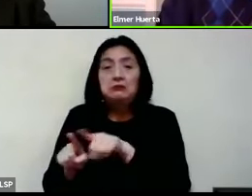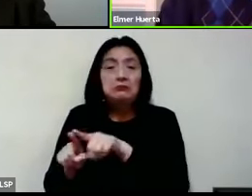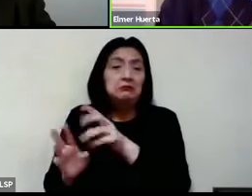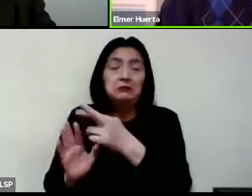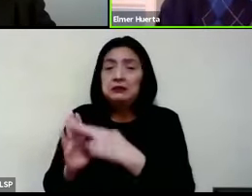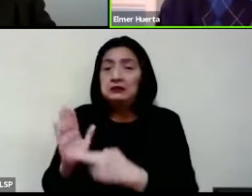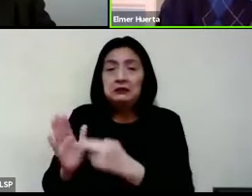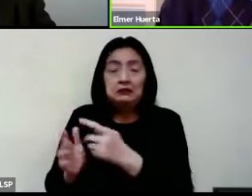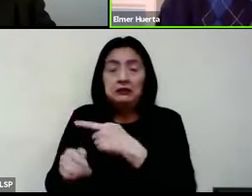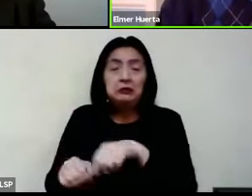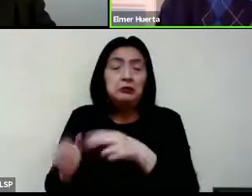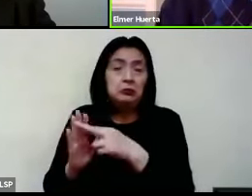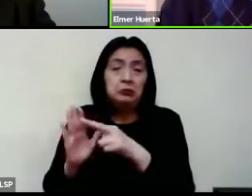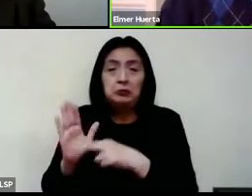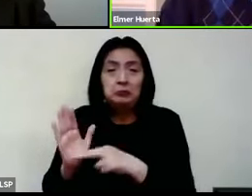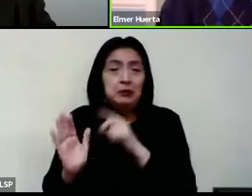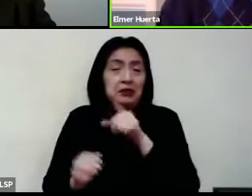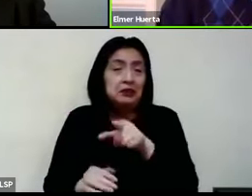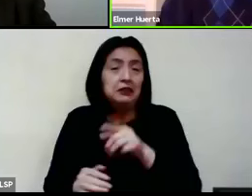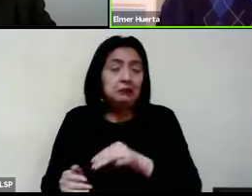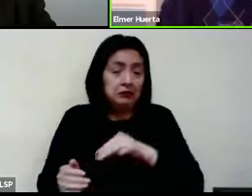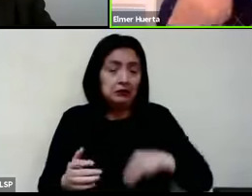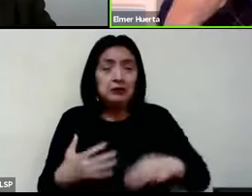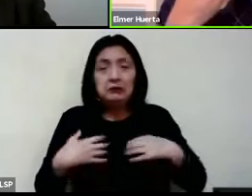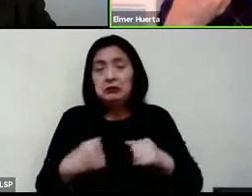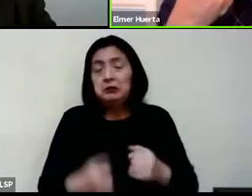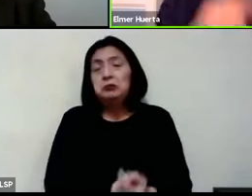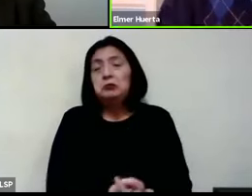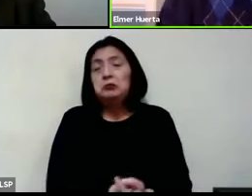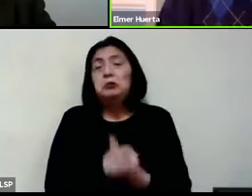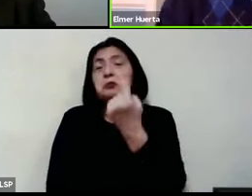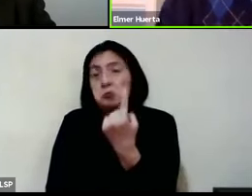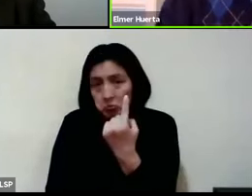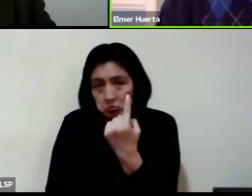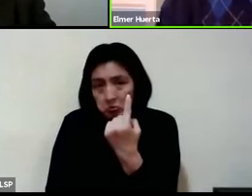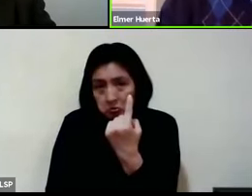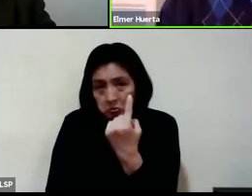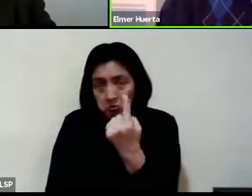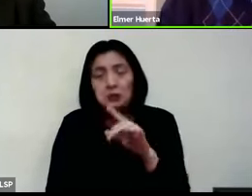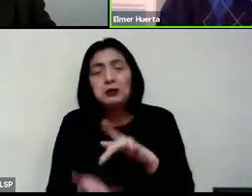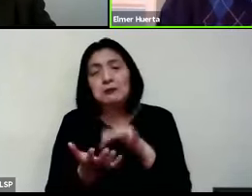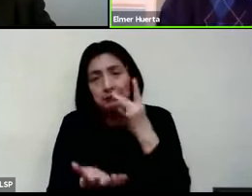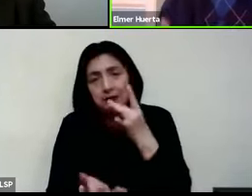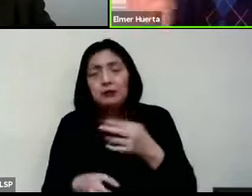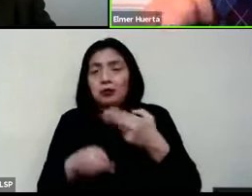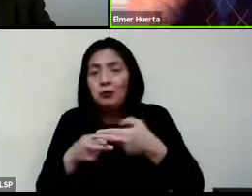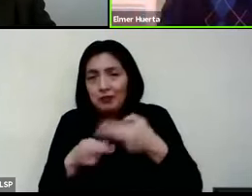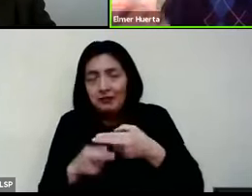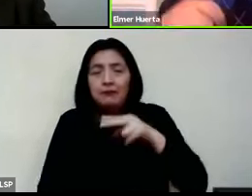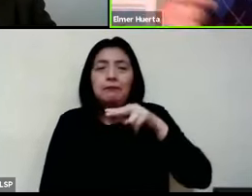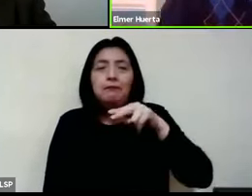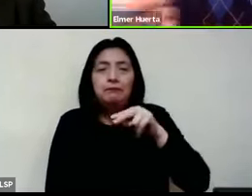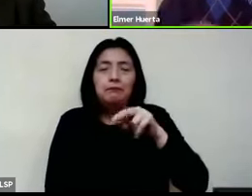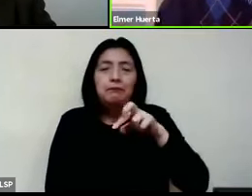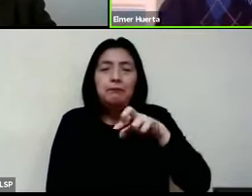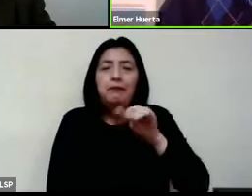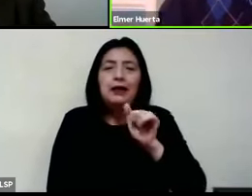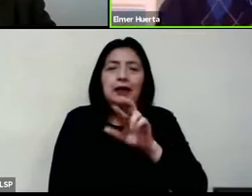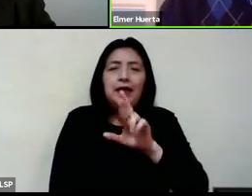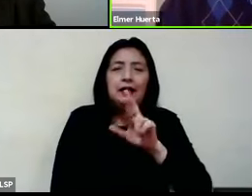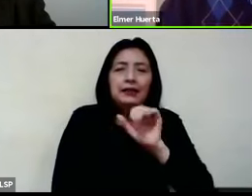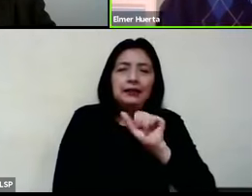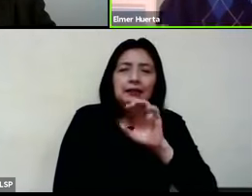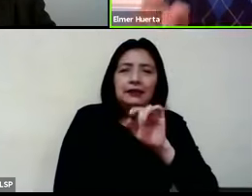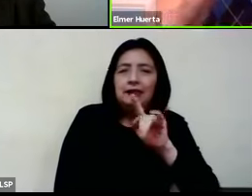la misma norma que sale del Ministerio de Salud, solamente es un medicamento, el paracetamol, y queda a criterio